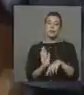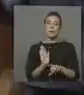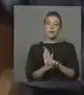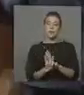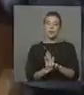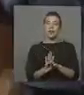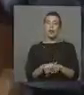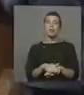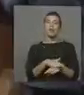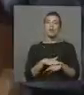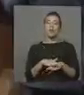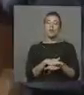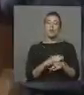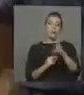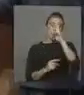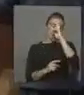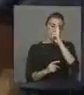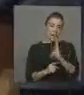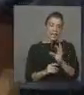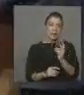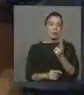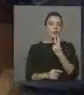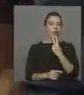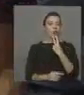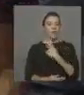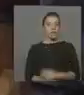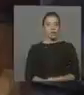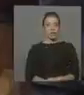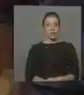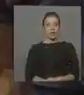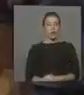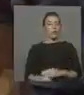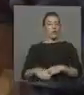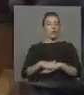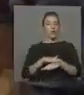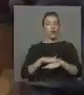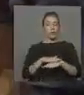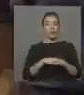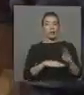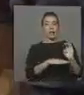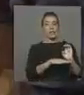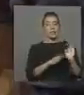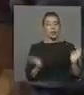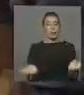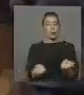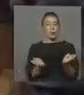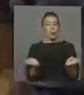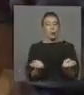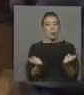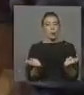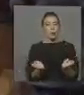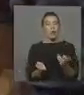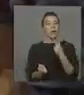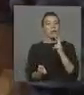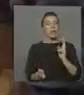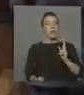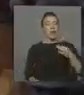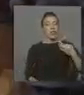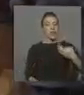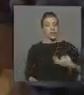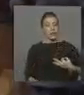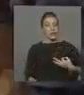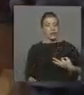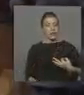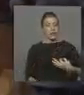tiene como fundamento el respeto por la vida. Es esencial que el Estado promueva las condiciones para una vida digna, por